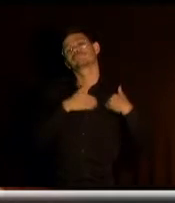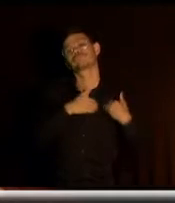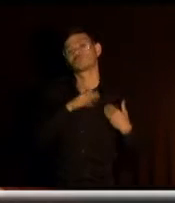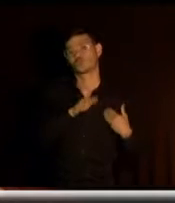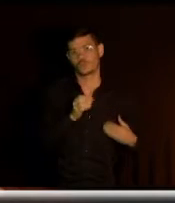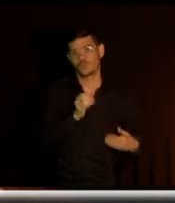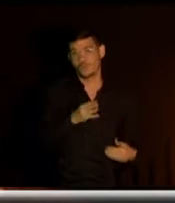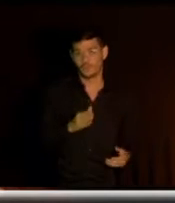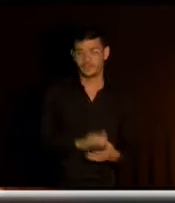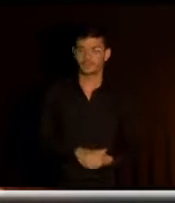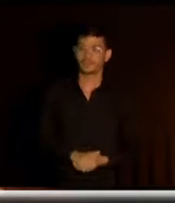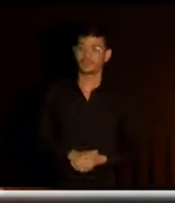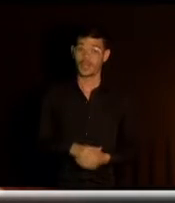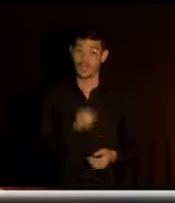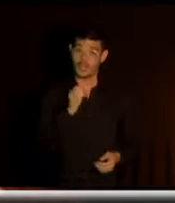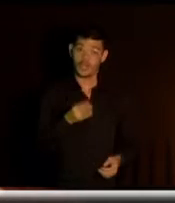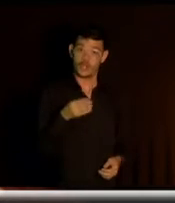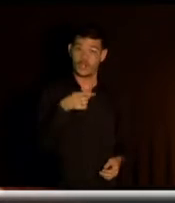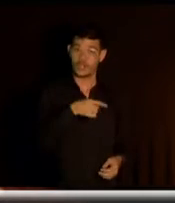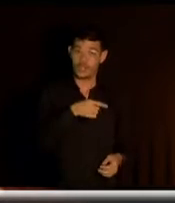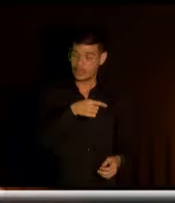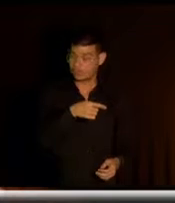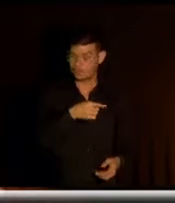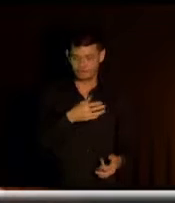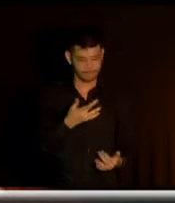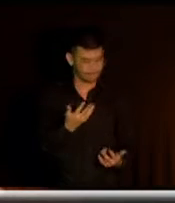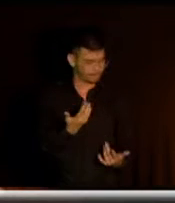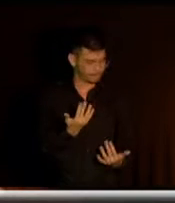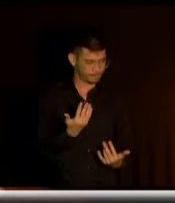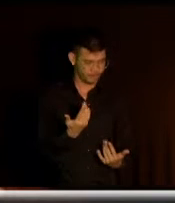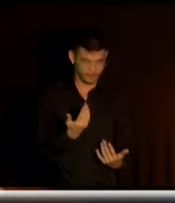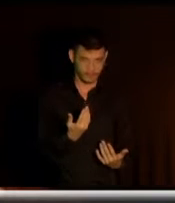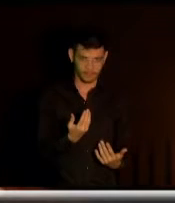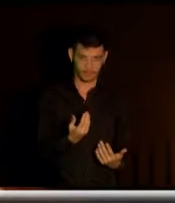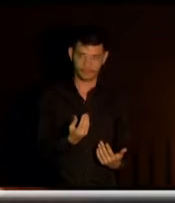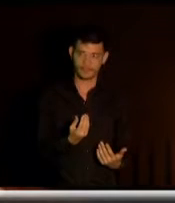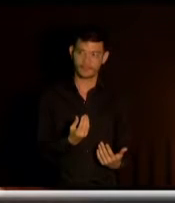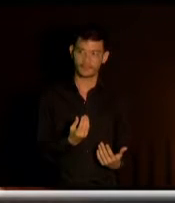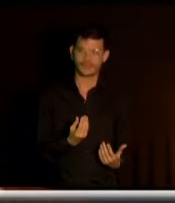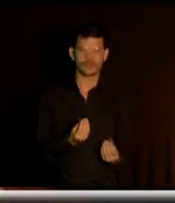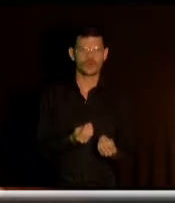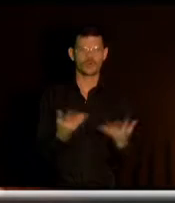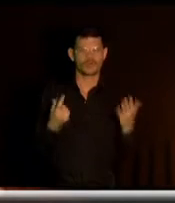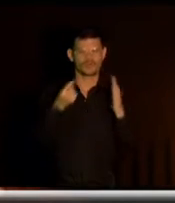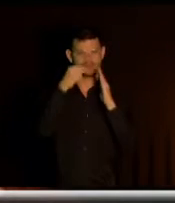clubes no tendrían tantas, ahorita son 10 que se les exige.